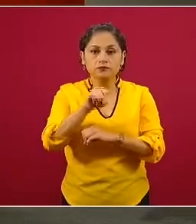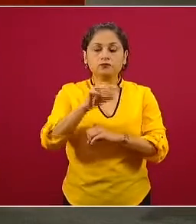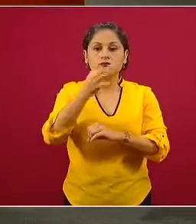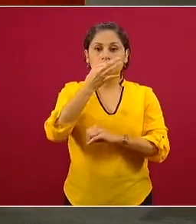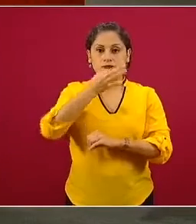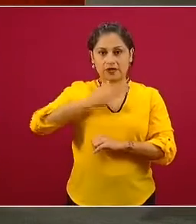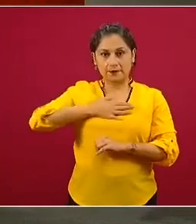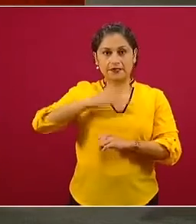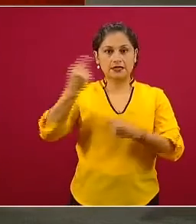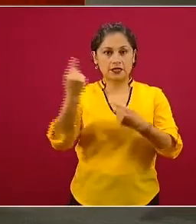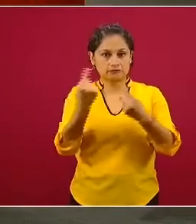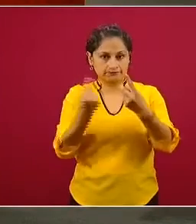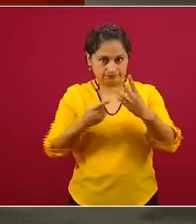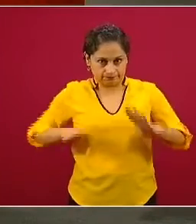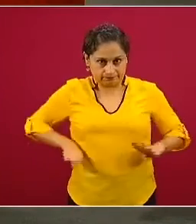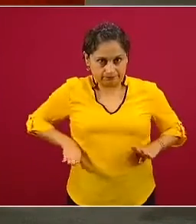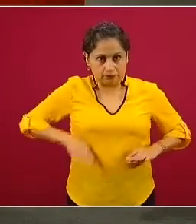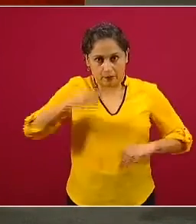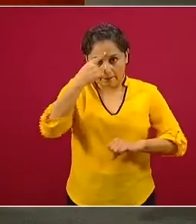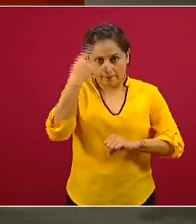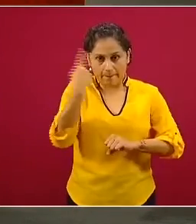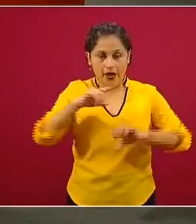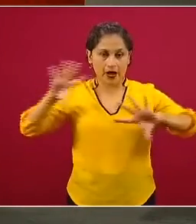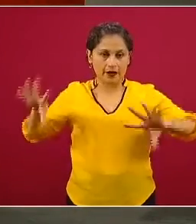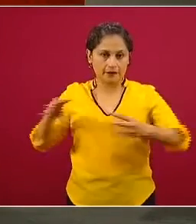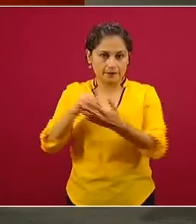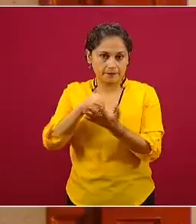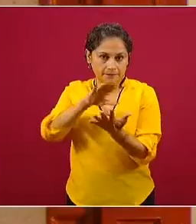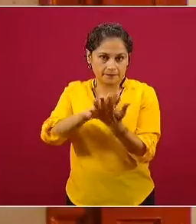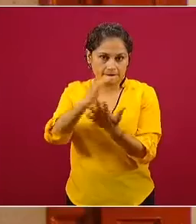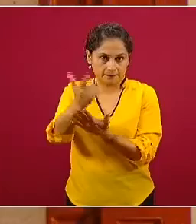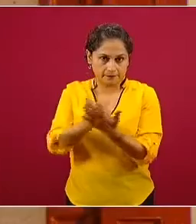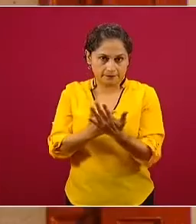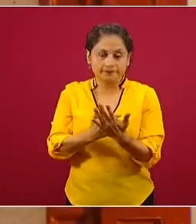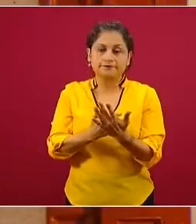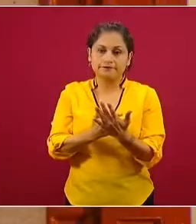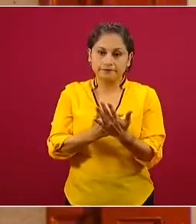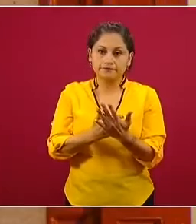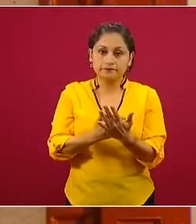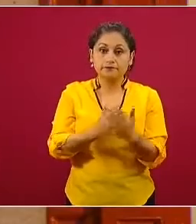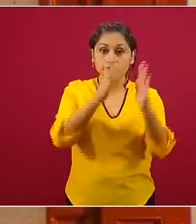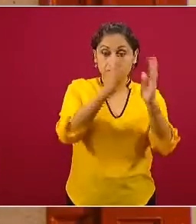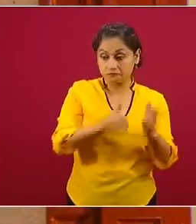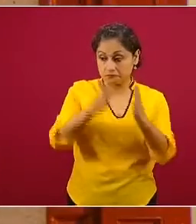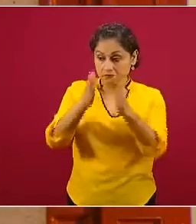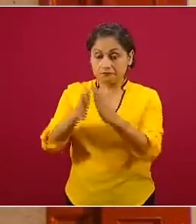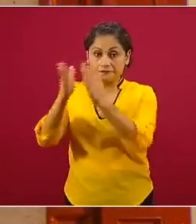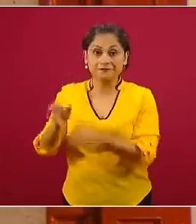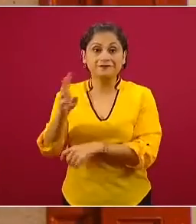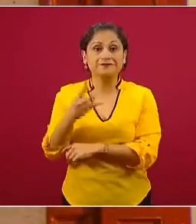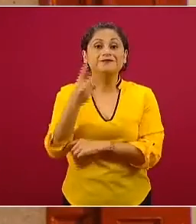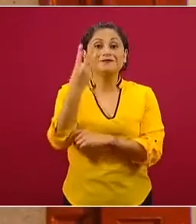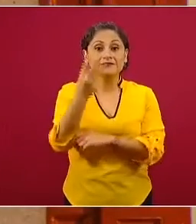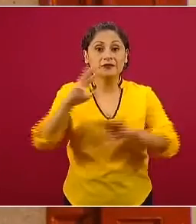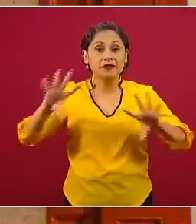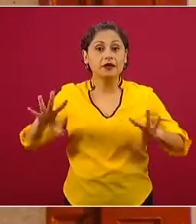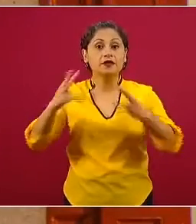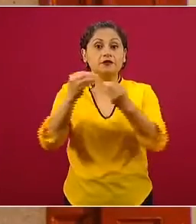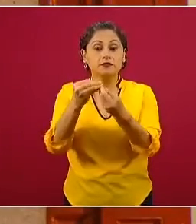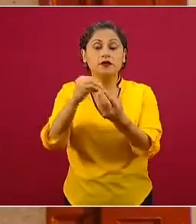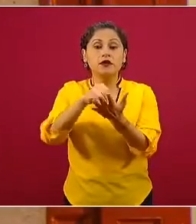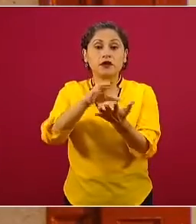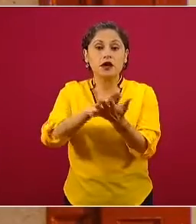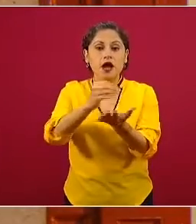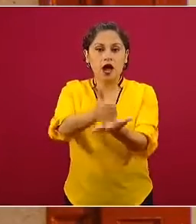tres modelos, o sea, sumando el input de estos tres modelos, podemos lógicamente contribuir a conocer cuál es la circulación del